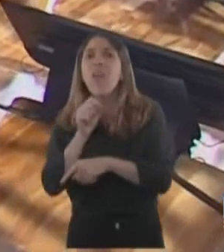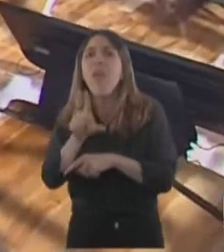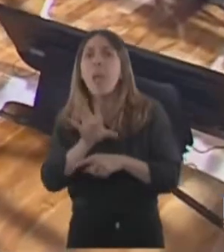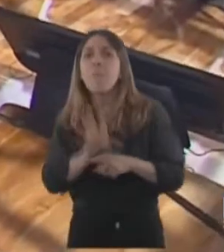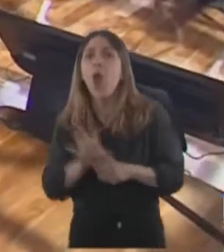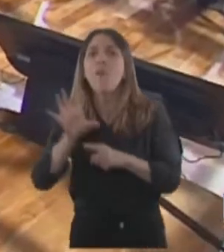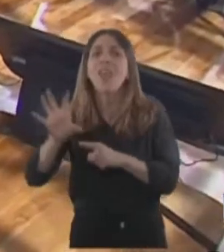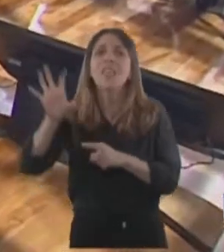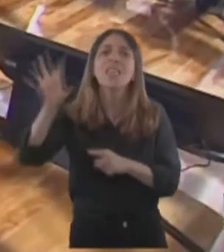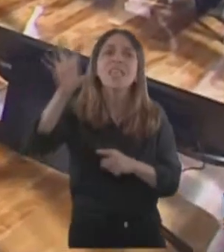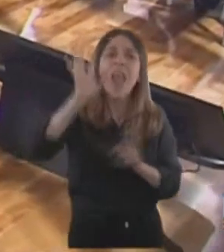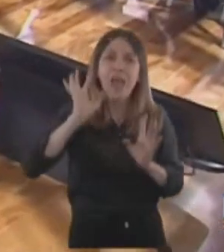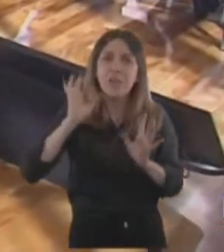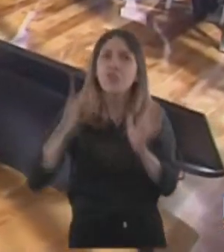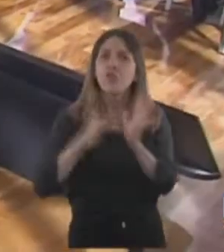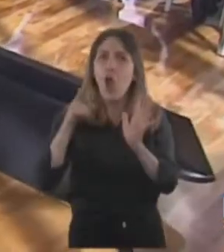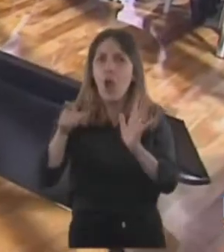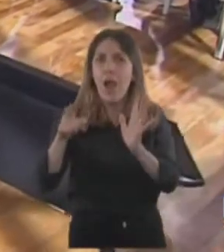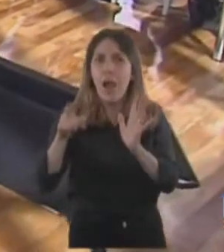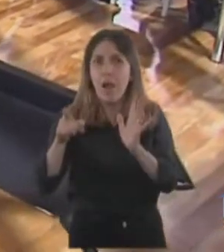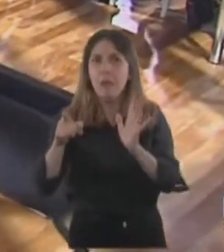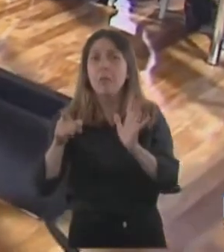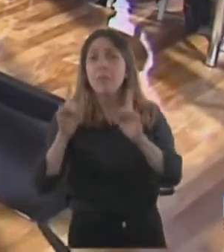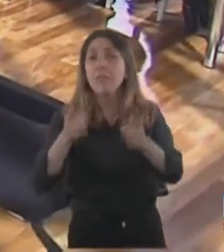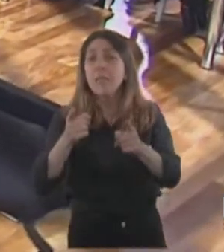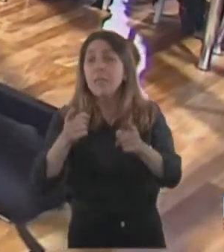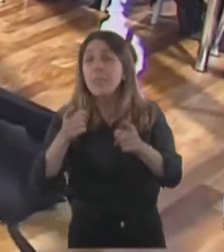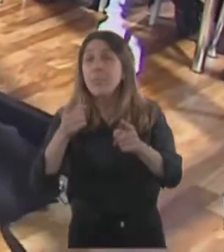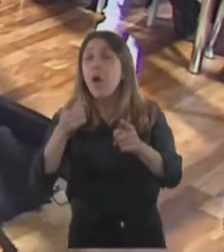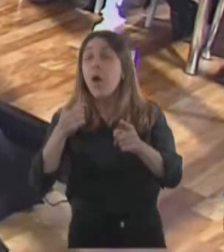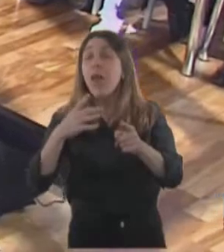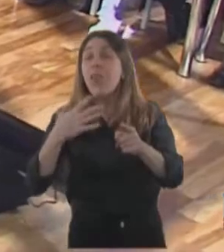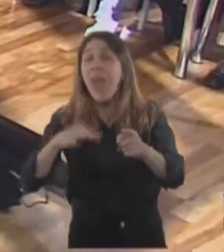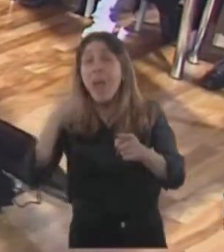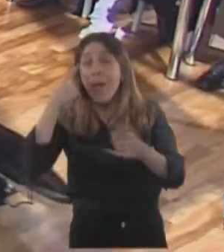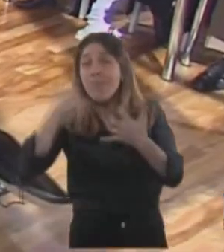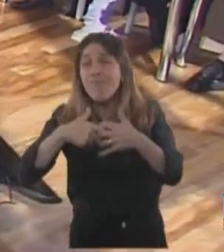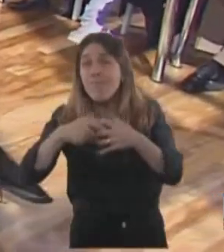Y es un problema que hay que atender en su origen, como dije antes.